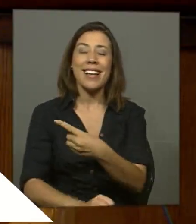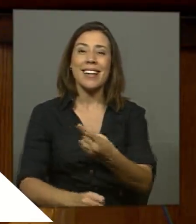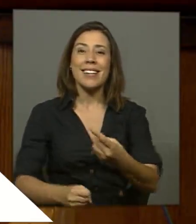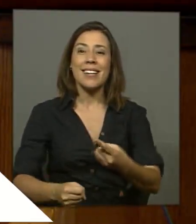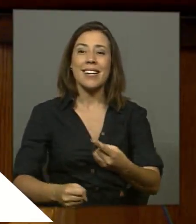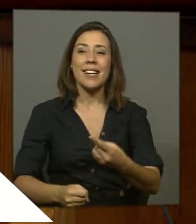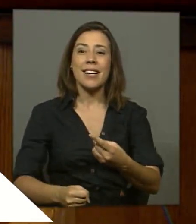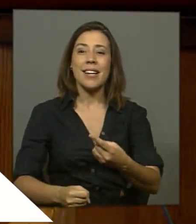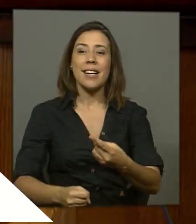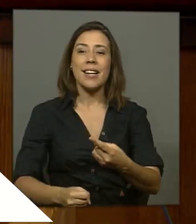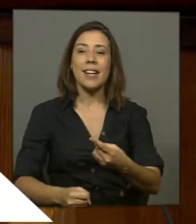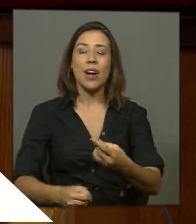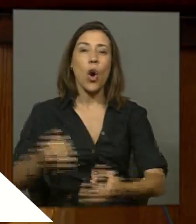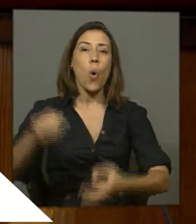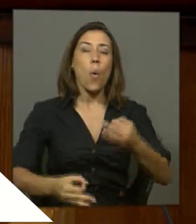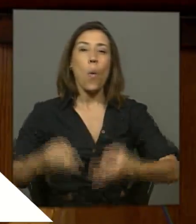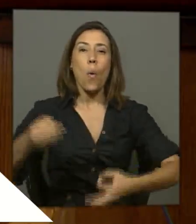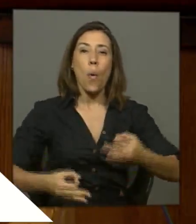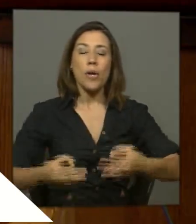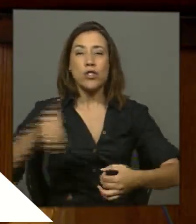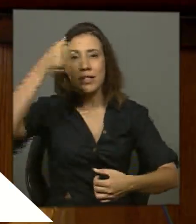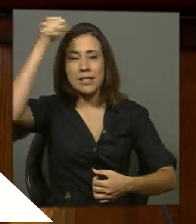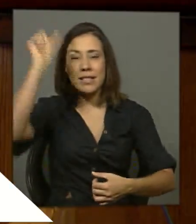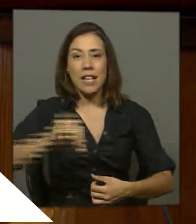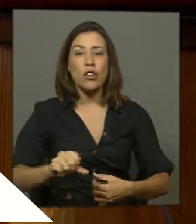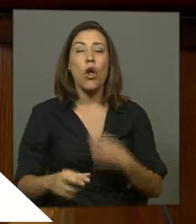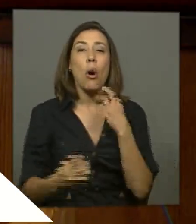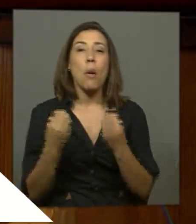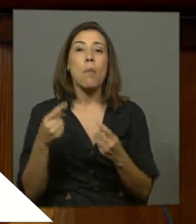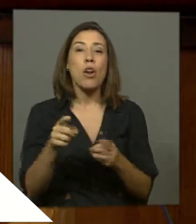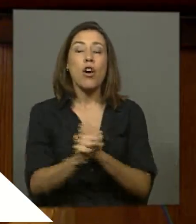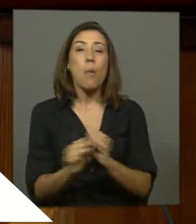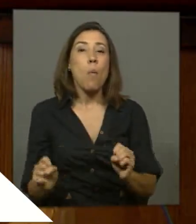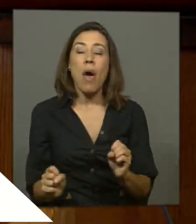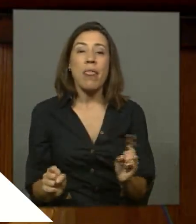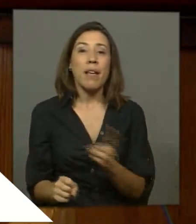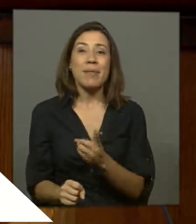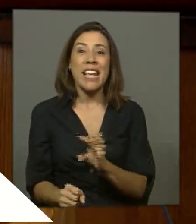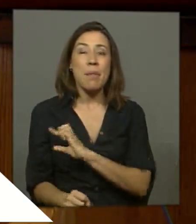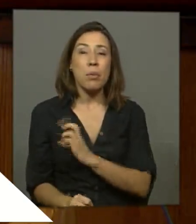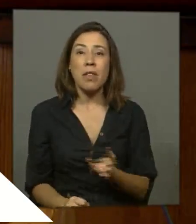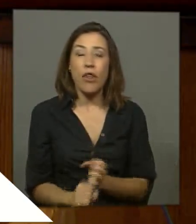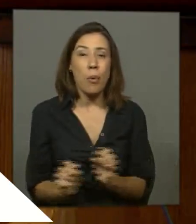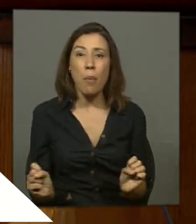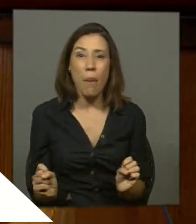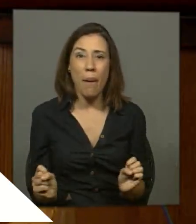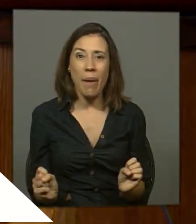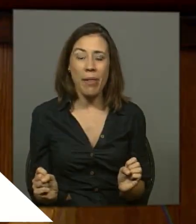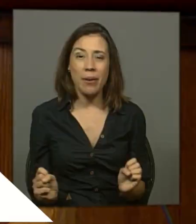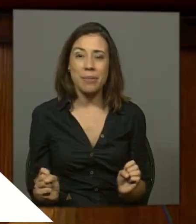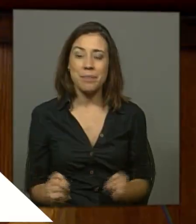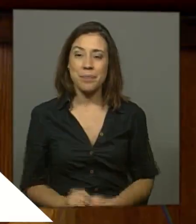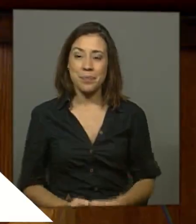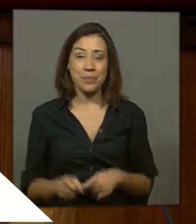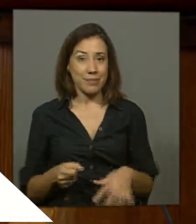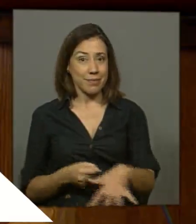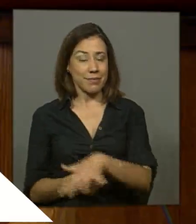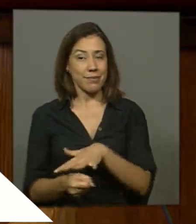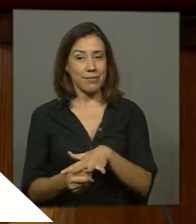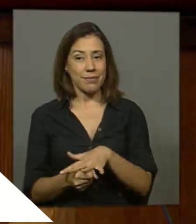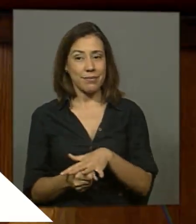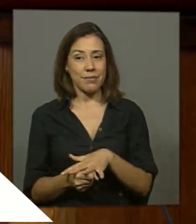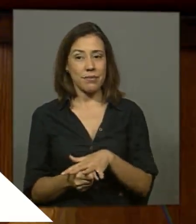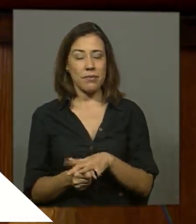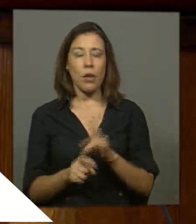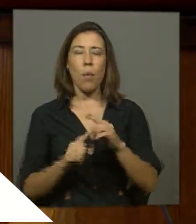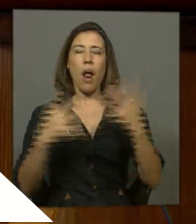eh debidamente juzgados y sancionados por ser inimputables ahora bien pero ese ese hecho no nos